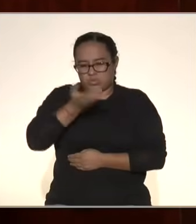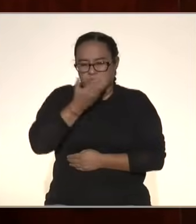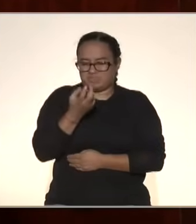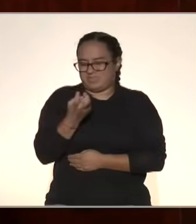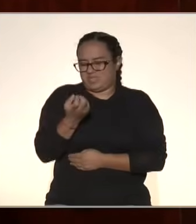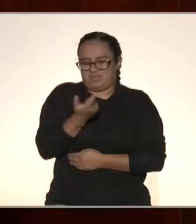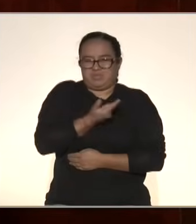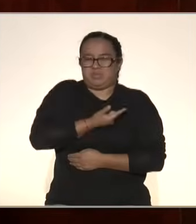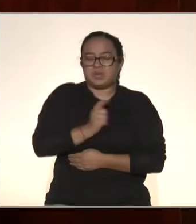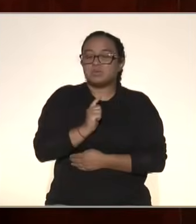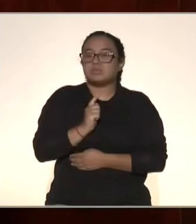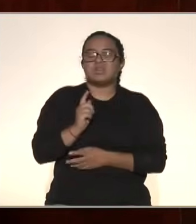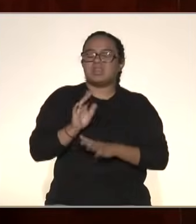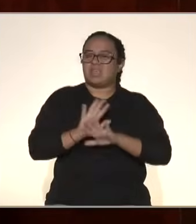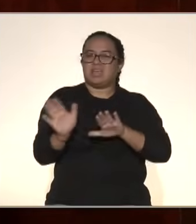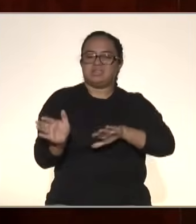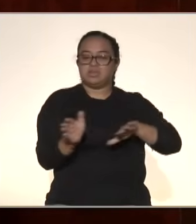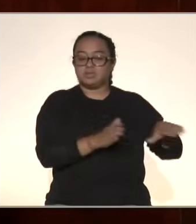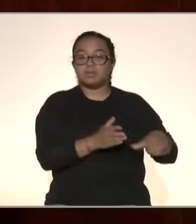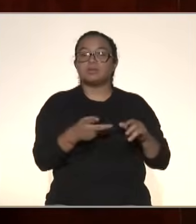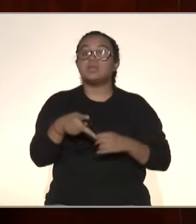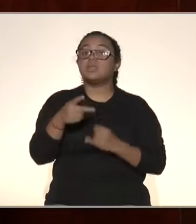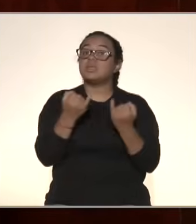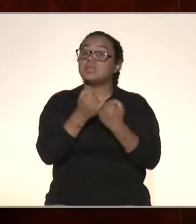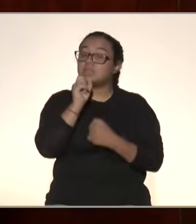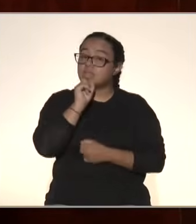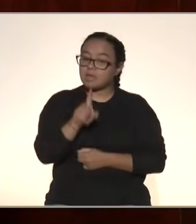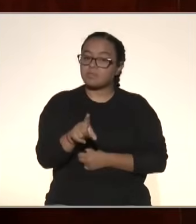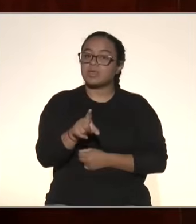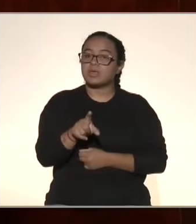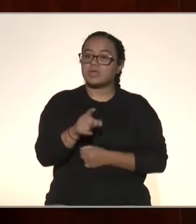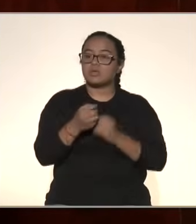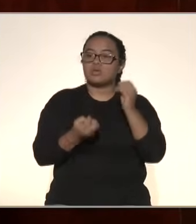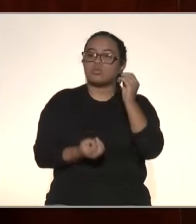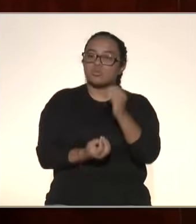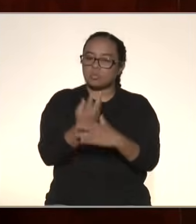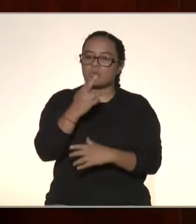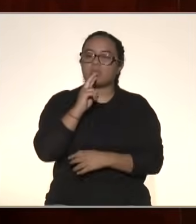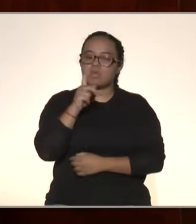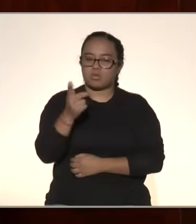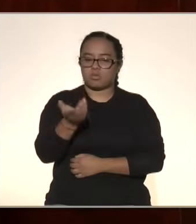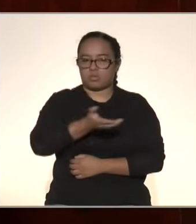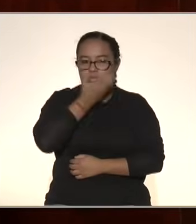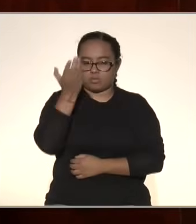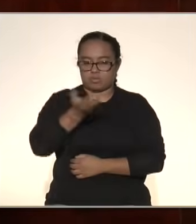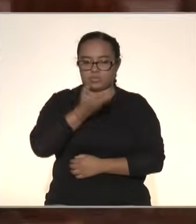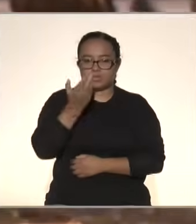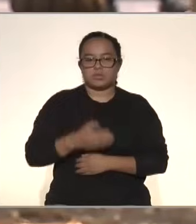nos gustan y de lo que implica también construir nuevas tradiciones.